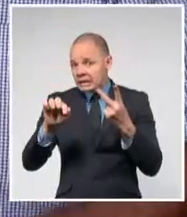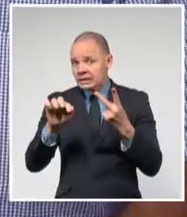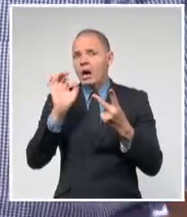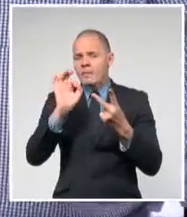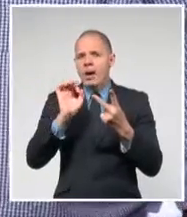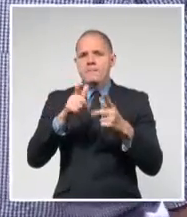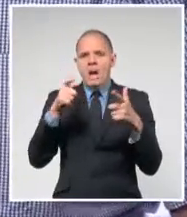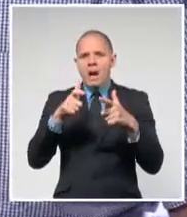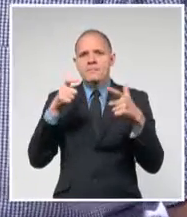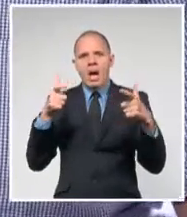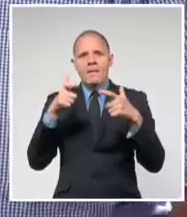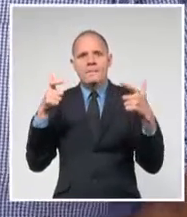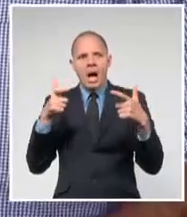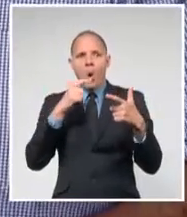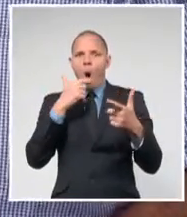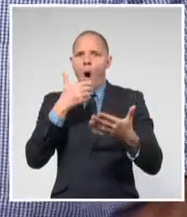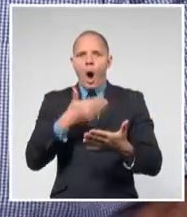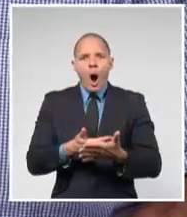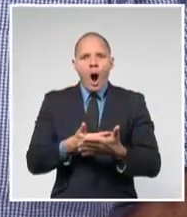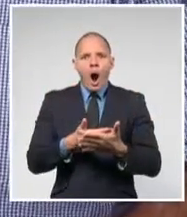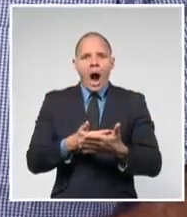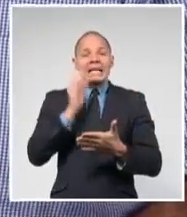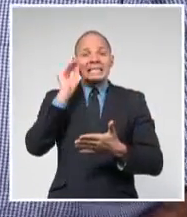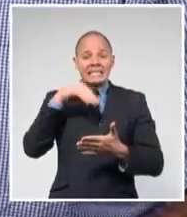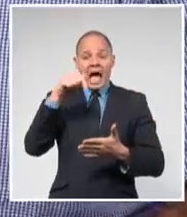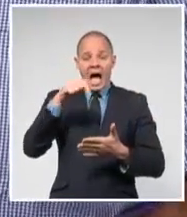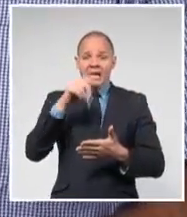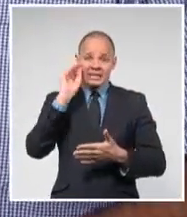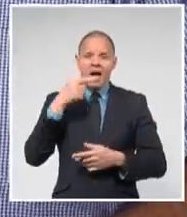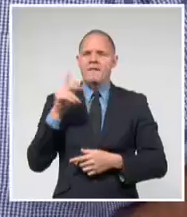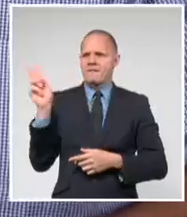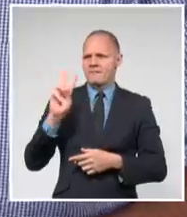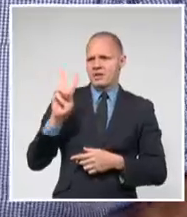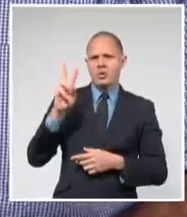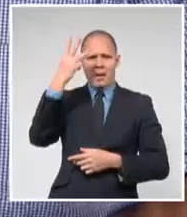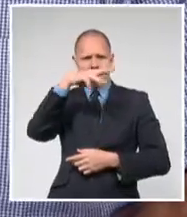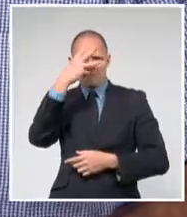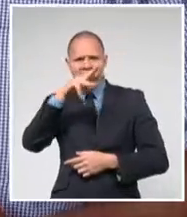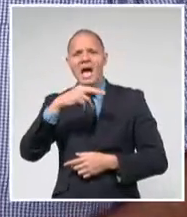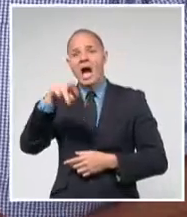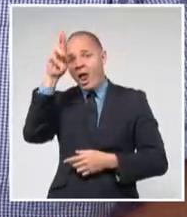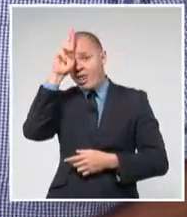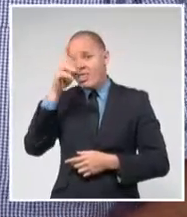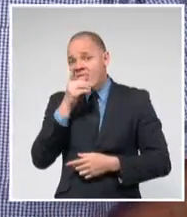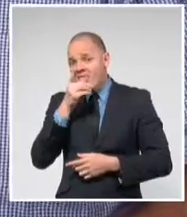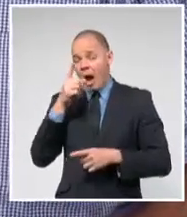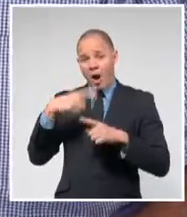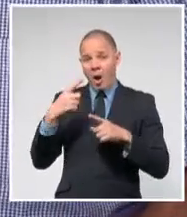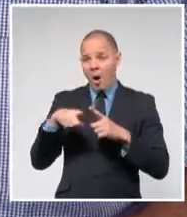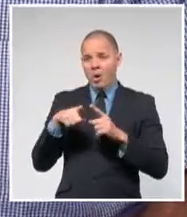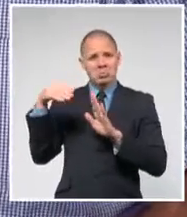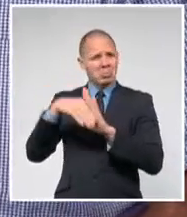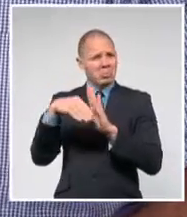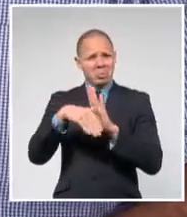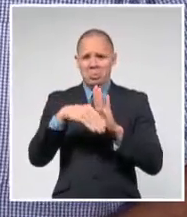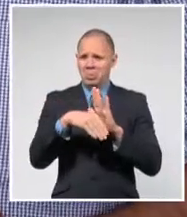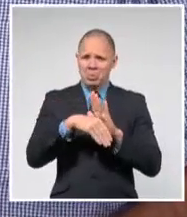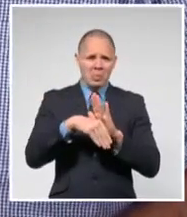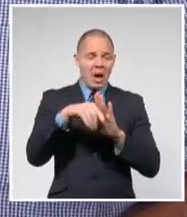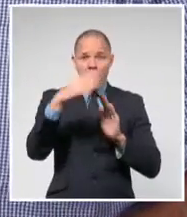ningún otro equipo de la cuenca del Caribe, ni Venezuela, ni México, ni la República Dominicana, soñaban con tener jugadores en grandes